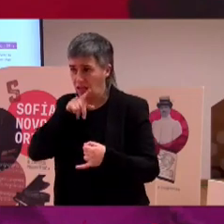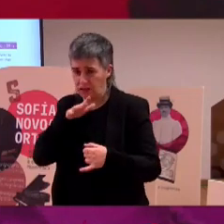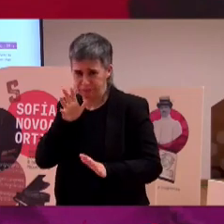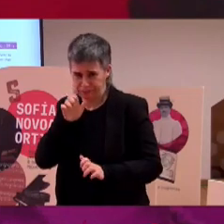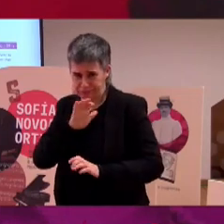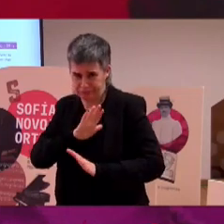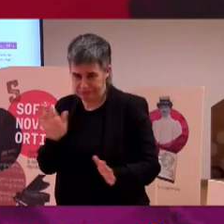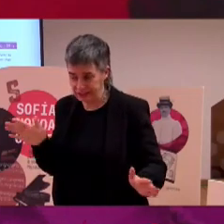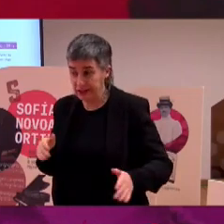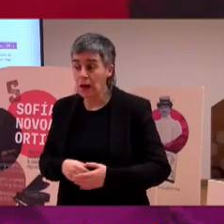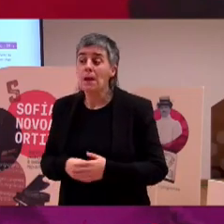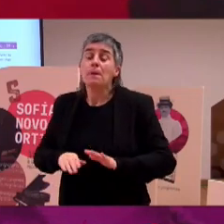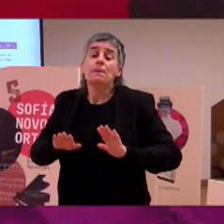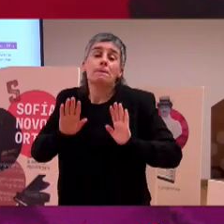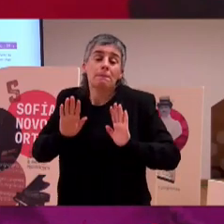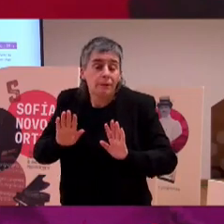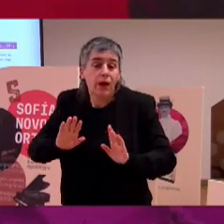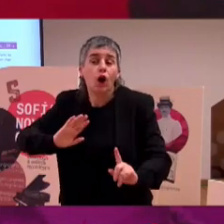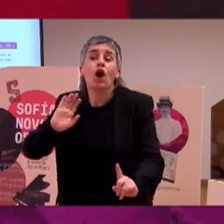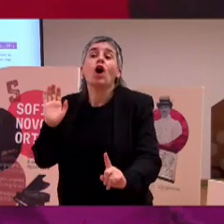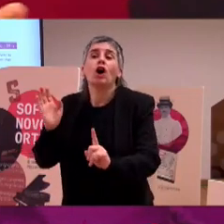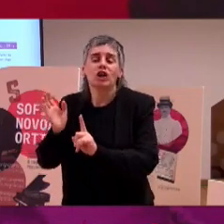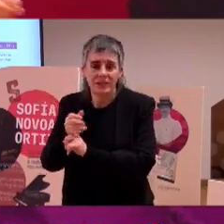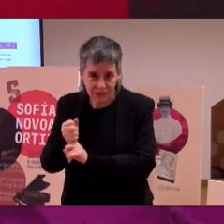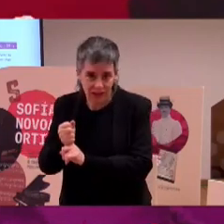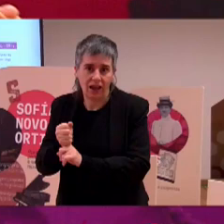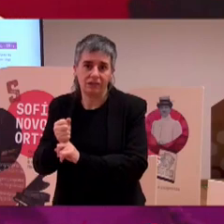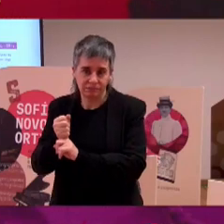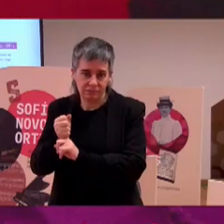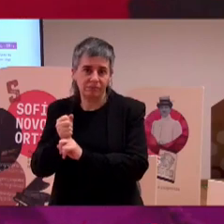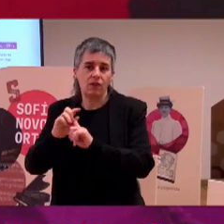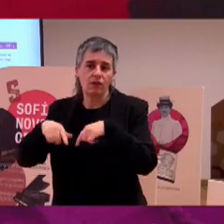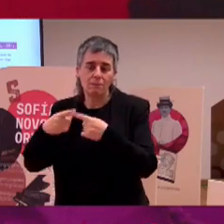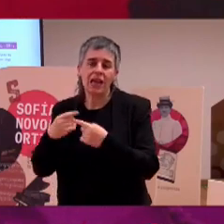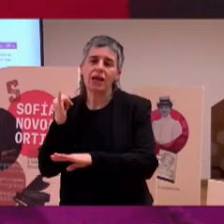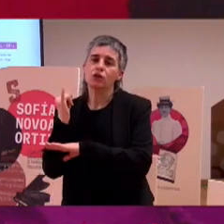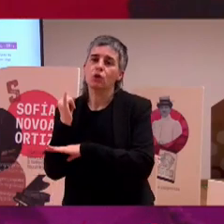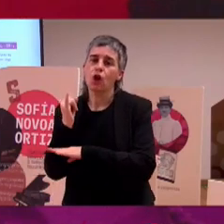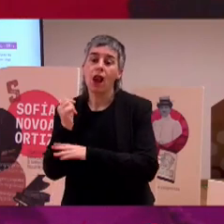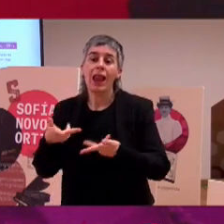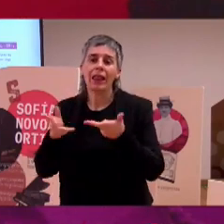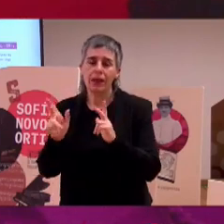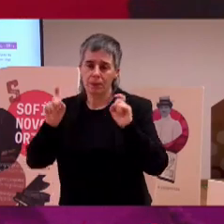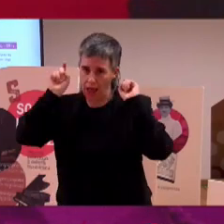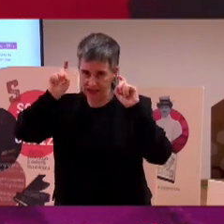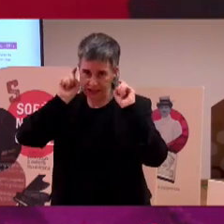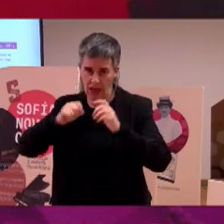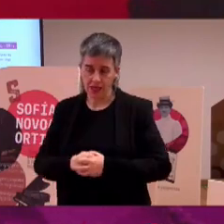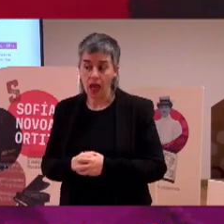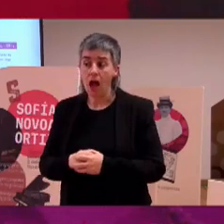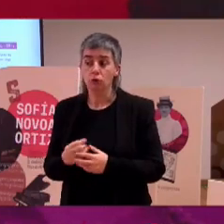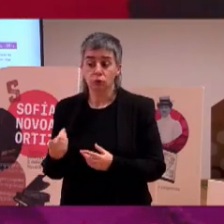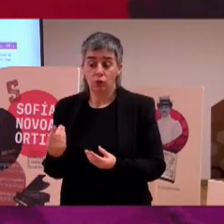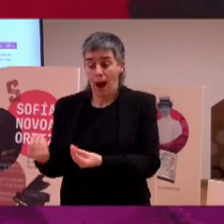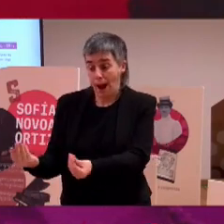Pero consigue, con apoyo, tengo apoyo da familia da Institución Libre de Enseñanza. En un ambiente